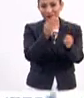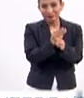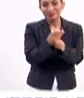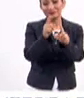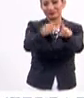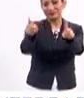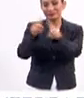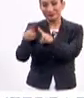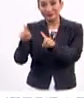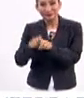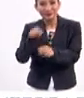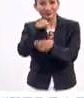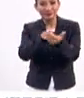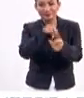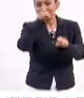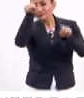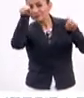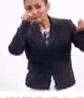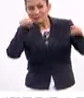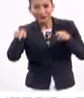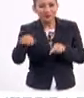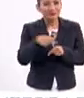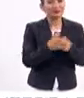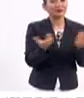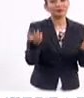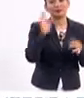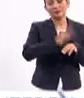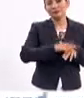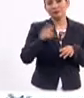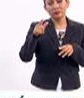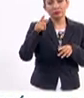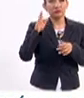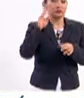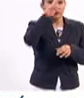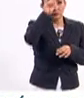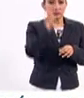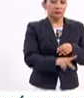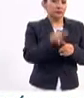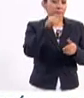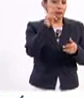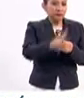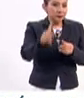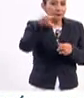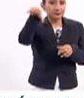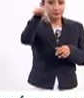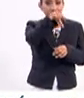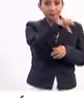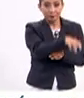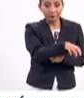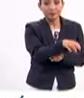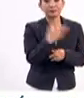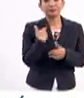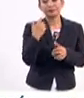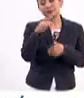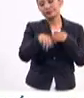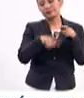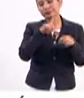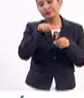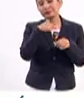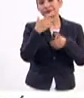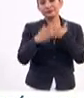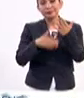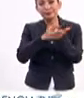materiales a diversos rincones alejados, sobre todo en las zonas rurales. No obstante, con el paso de